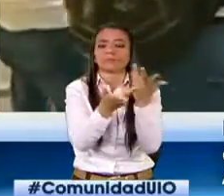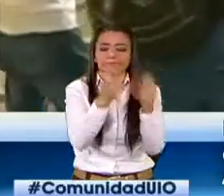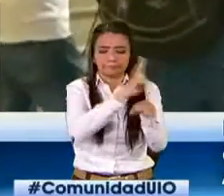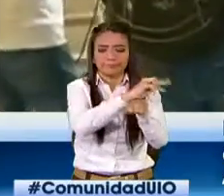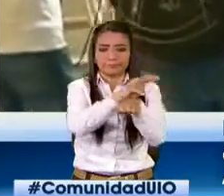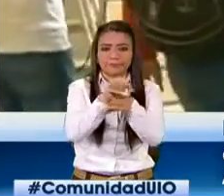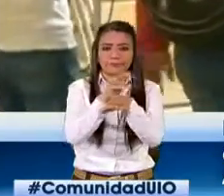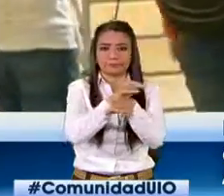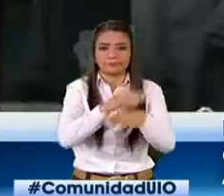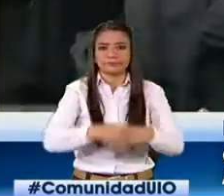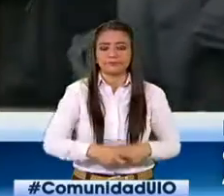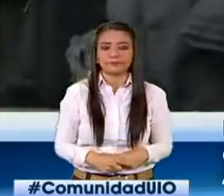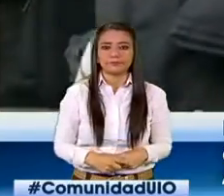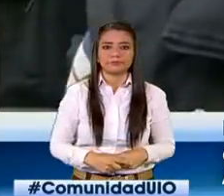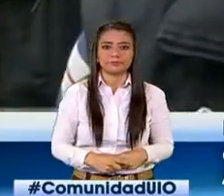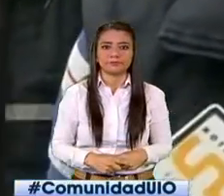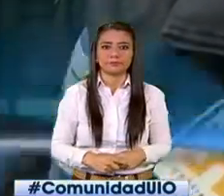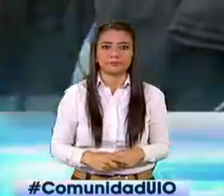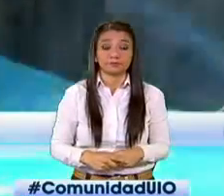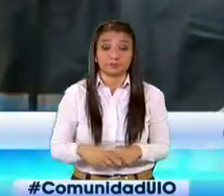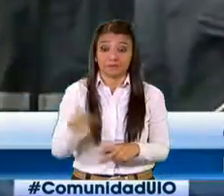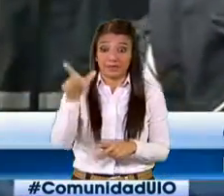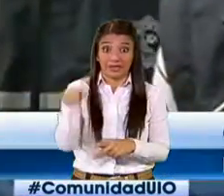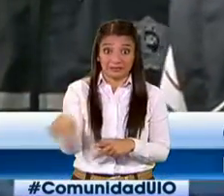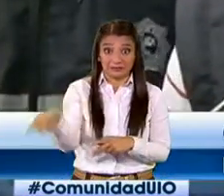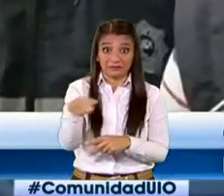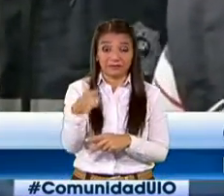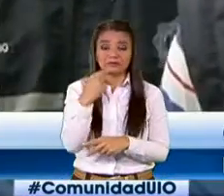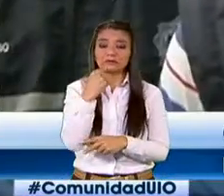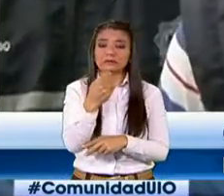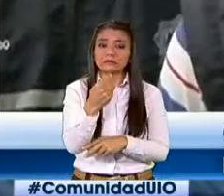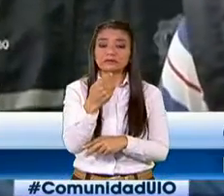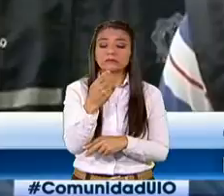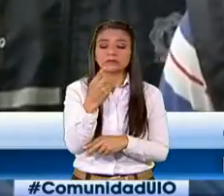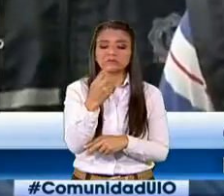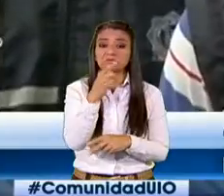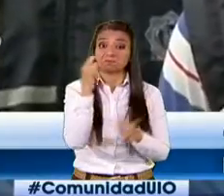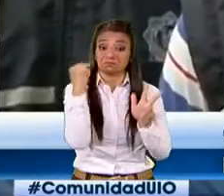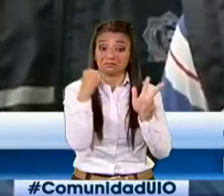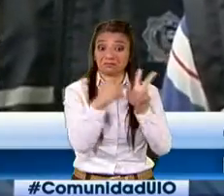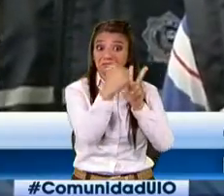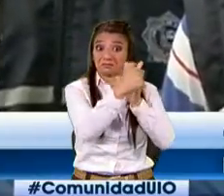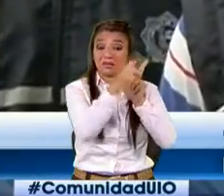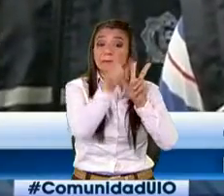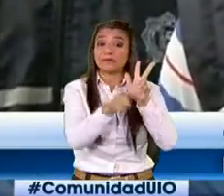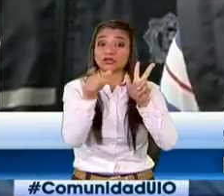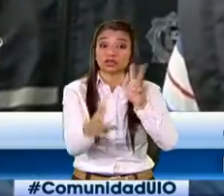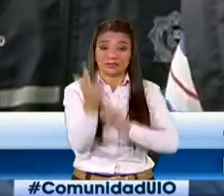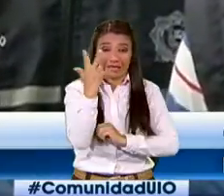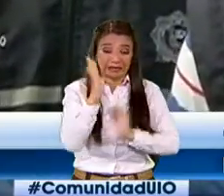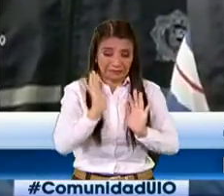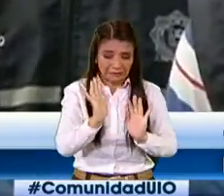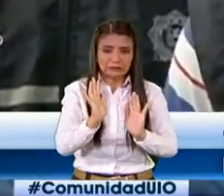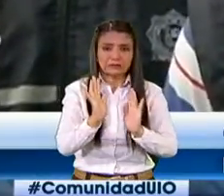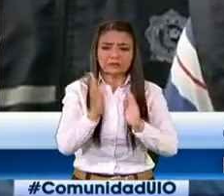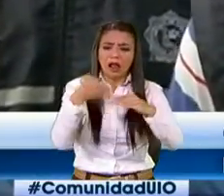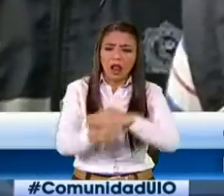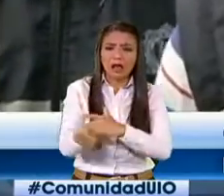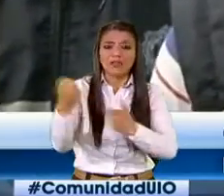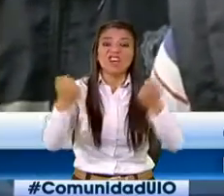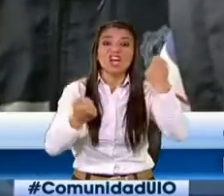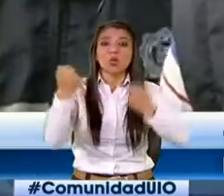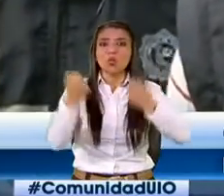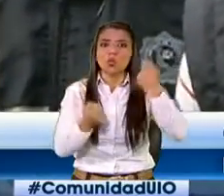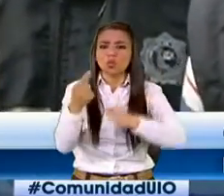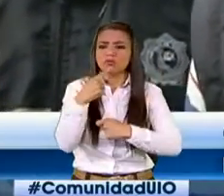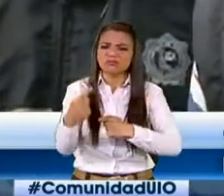fiscalía. Los mismos que indicaban que tres individuos a bordo de un vehículo le habían subido intimidándole e indicándole que